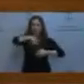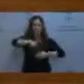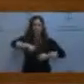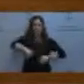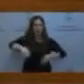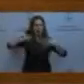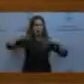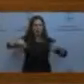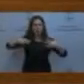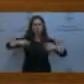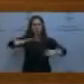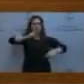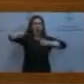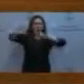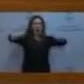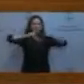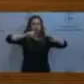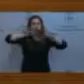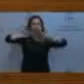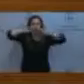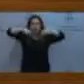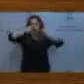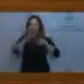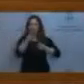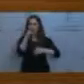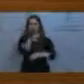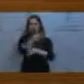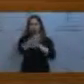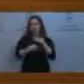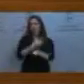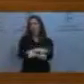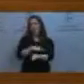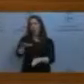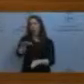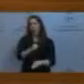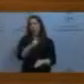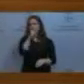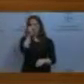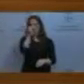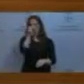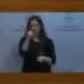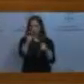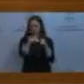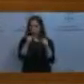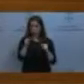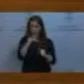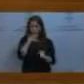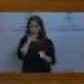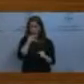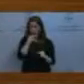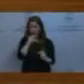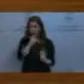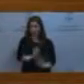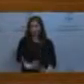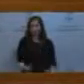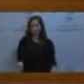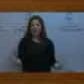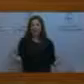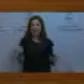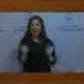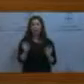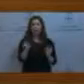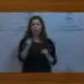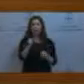descomunal para que se viese bien lo que iba a hacer el Gobierno socialista de Areces en Asturias? Nada. Pero es que no solo no hizo nada,